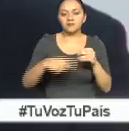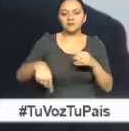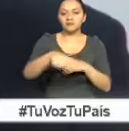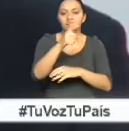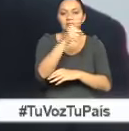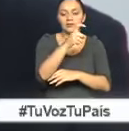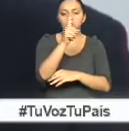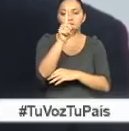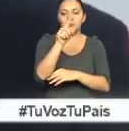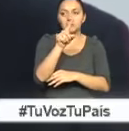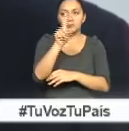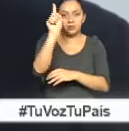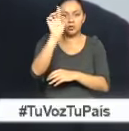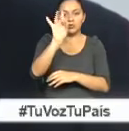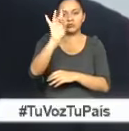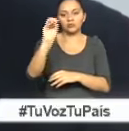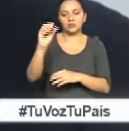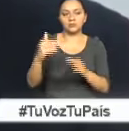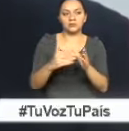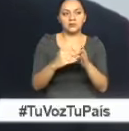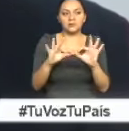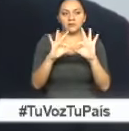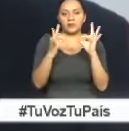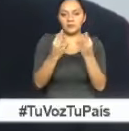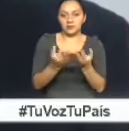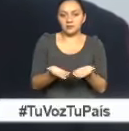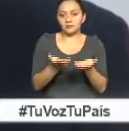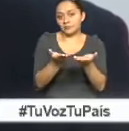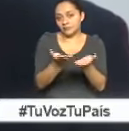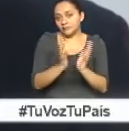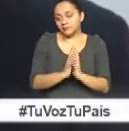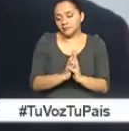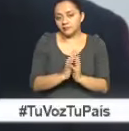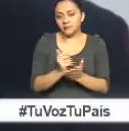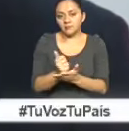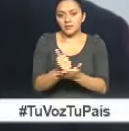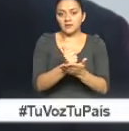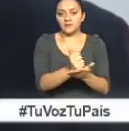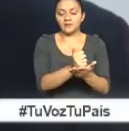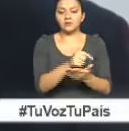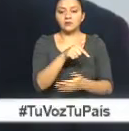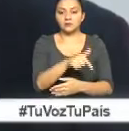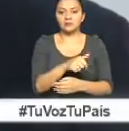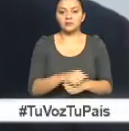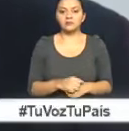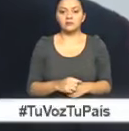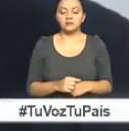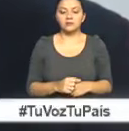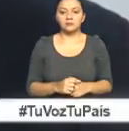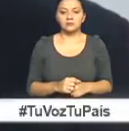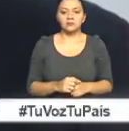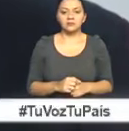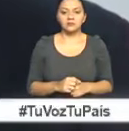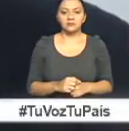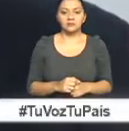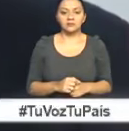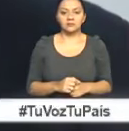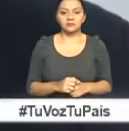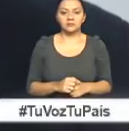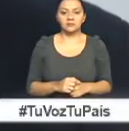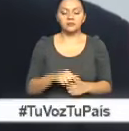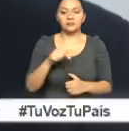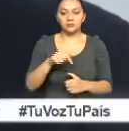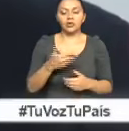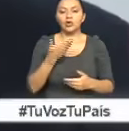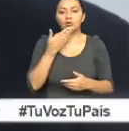de 1.800.000 familias. Ese es los beneficios que tiene sopladora, una gran central, una inversión importantísima